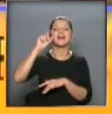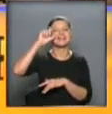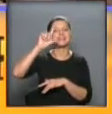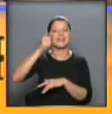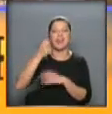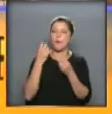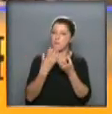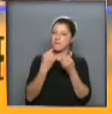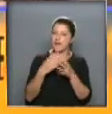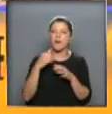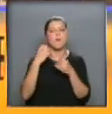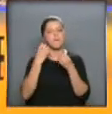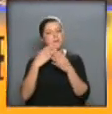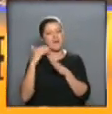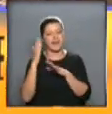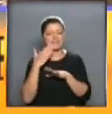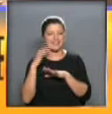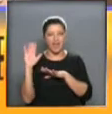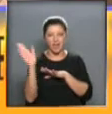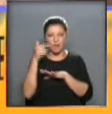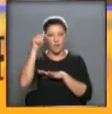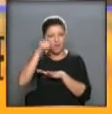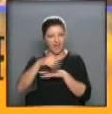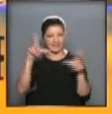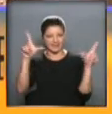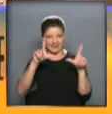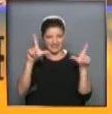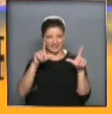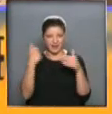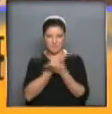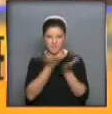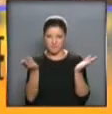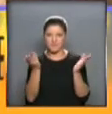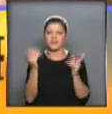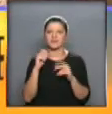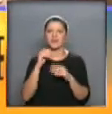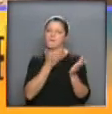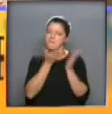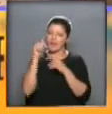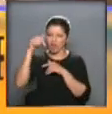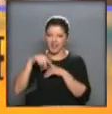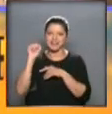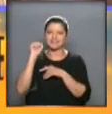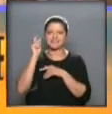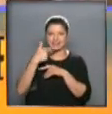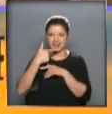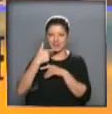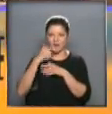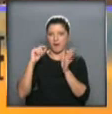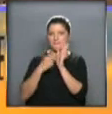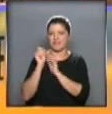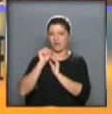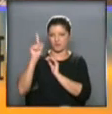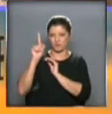Hola, buenas tardes, Baiano. Buenas tardes. Hola. A todos ahí en una tarde. Aplausos, cualquiera. Señores. Bienvenidos estamos a Chaco, bienvenidos a Resistencia. Muy